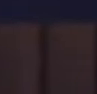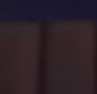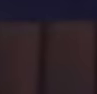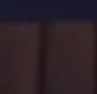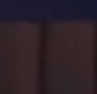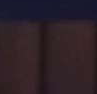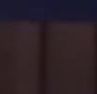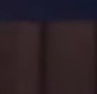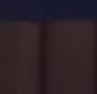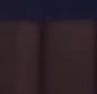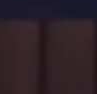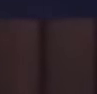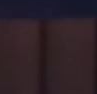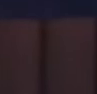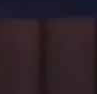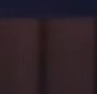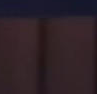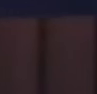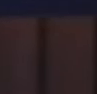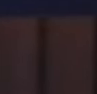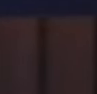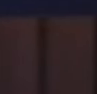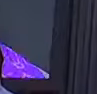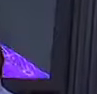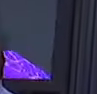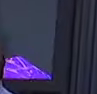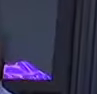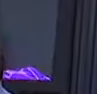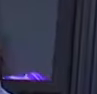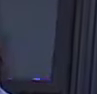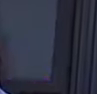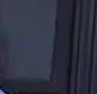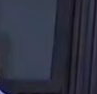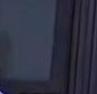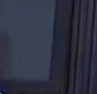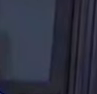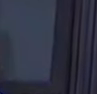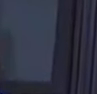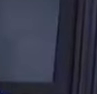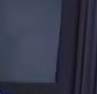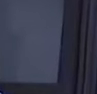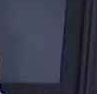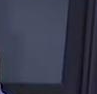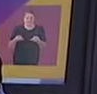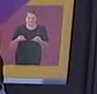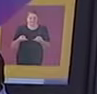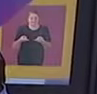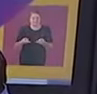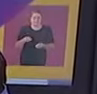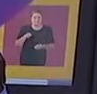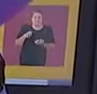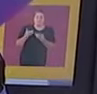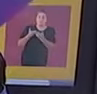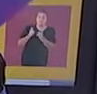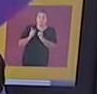2006 vendrán los cantos de las sirenas que dirán fraude electoral voto por voto casilla por casilla y ya